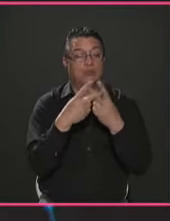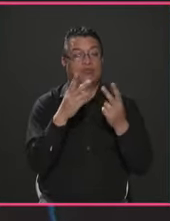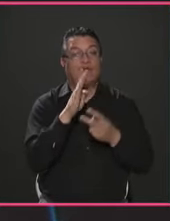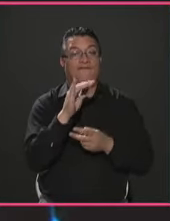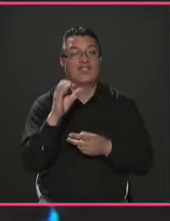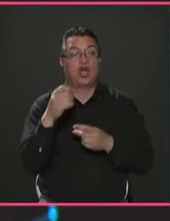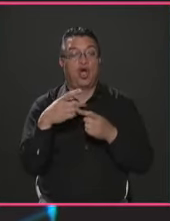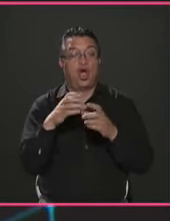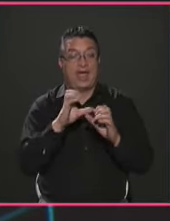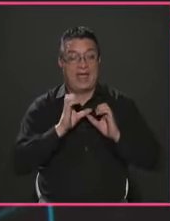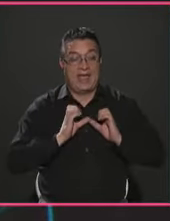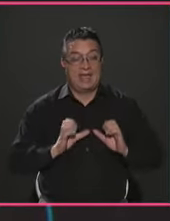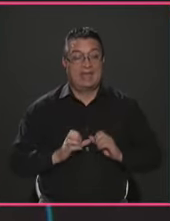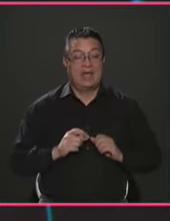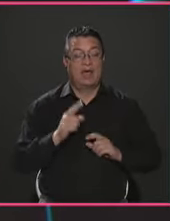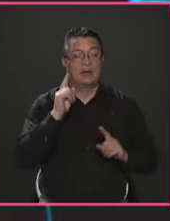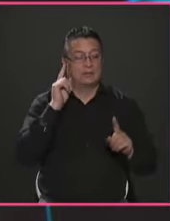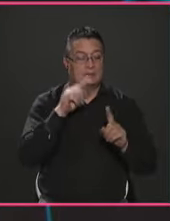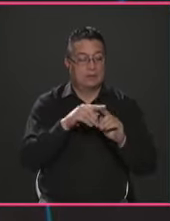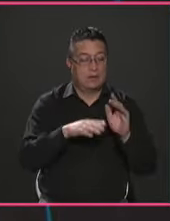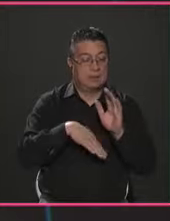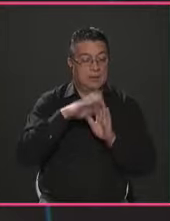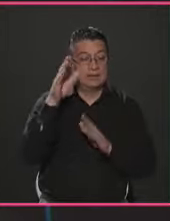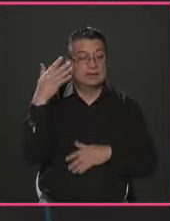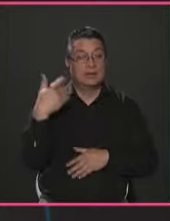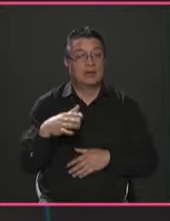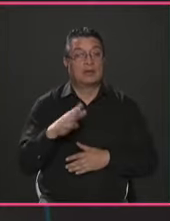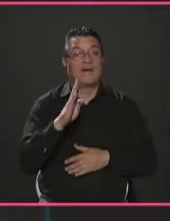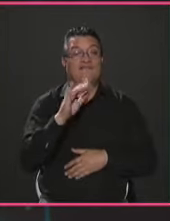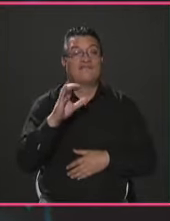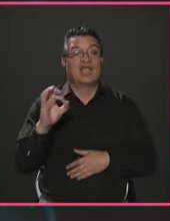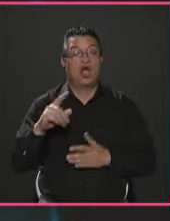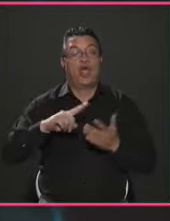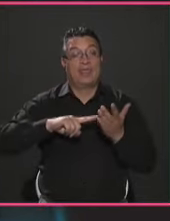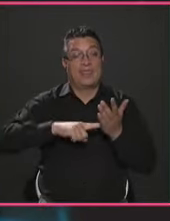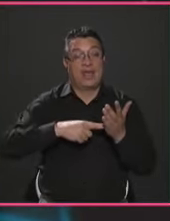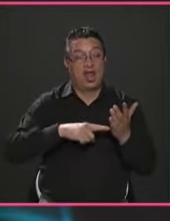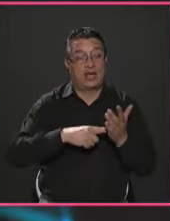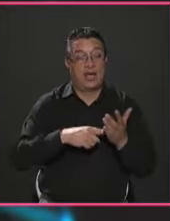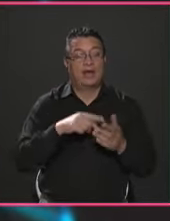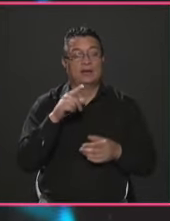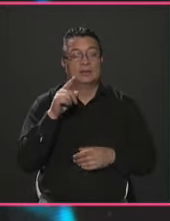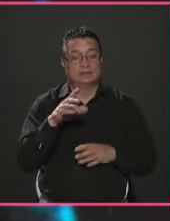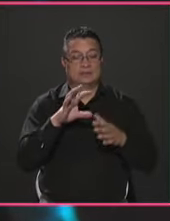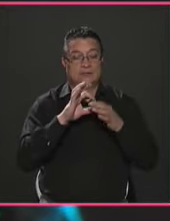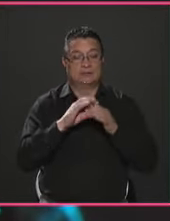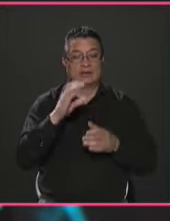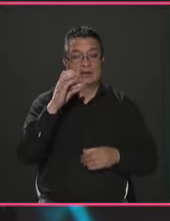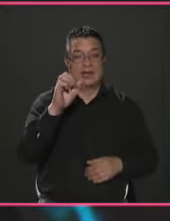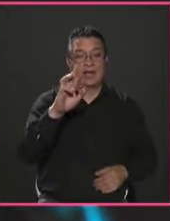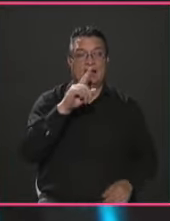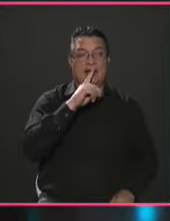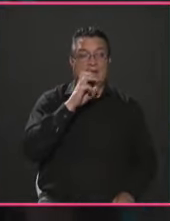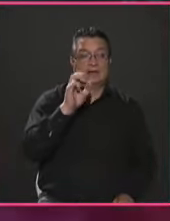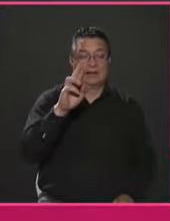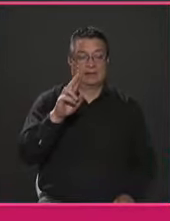centrándose en las implicancias de las biotecnologías con este aplauso recibimos a Carter